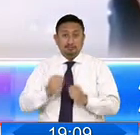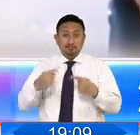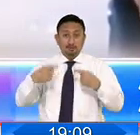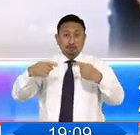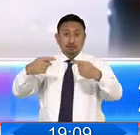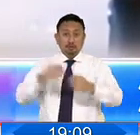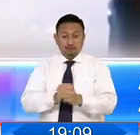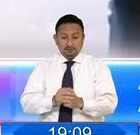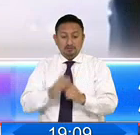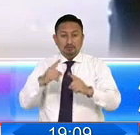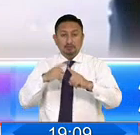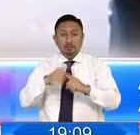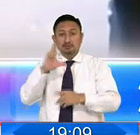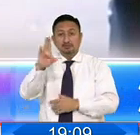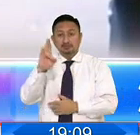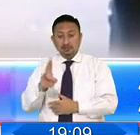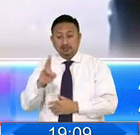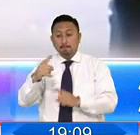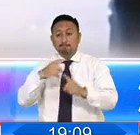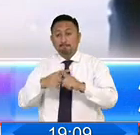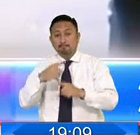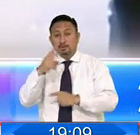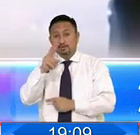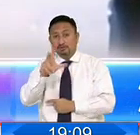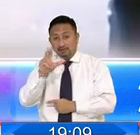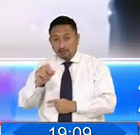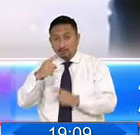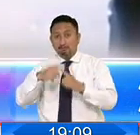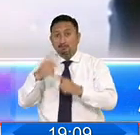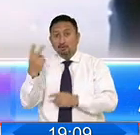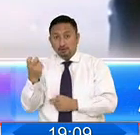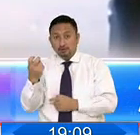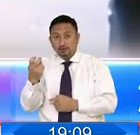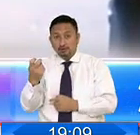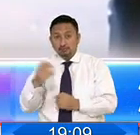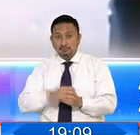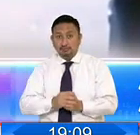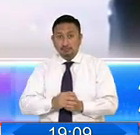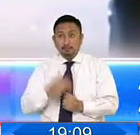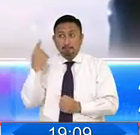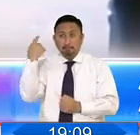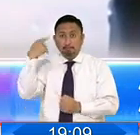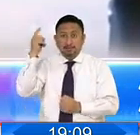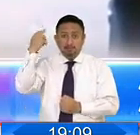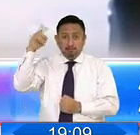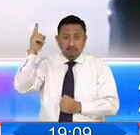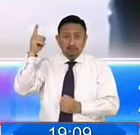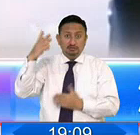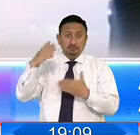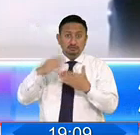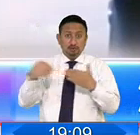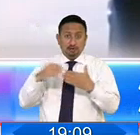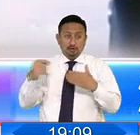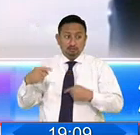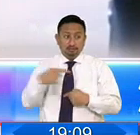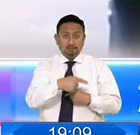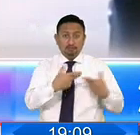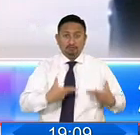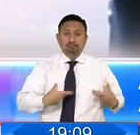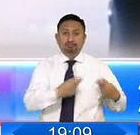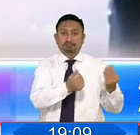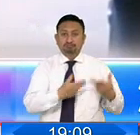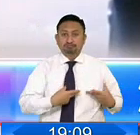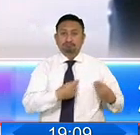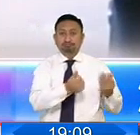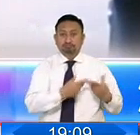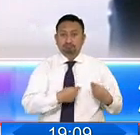diarios, multiplique por 7, multiplique por 30 días y por 12. Son miles y millones de dólares que está consumiendo